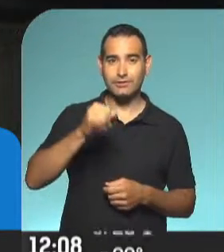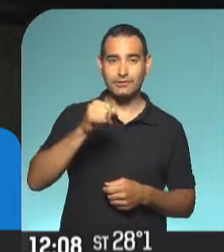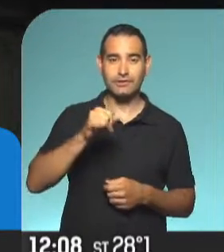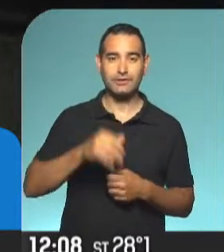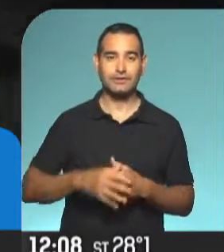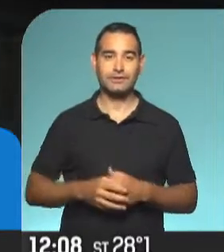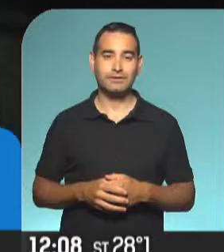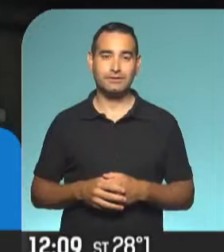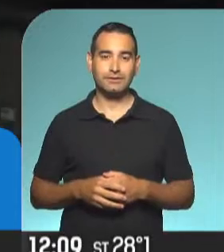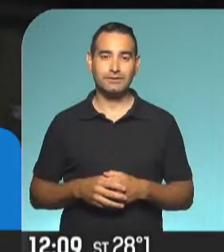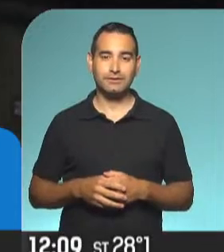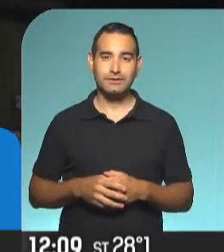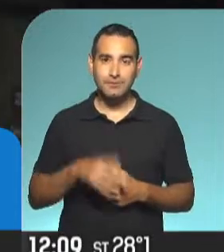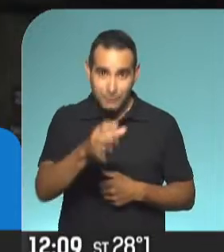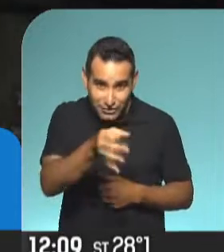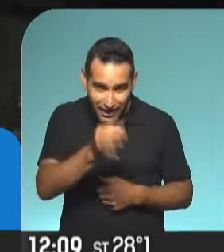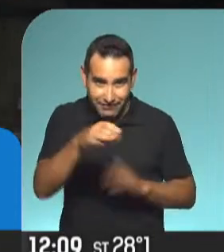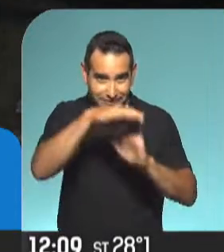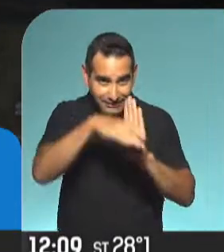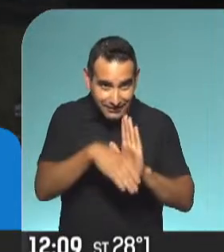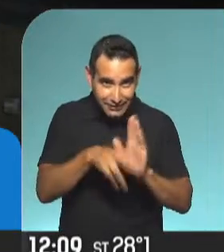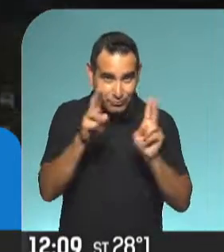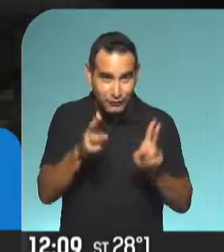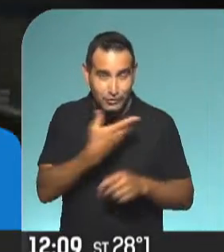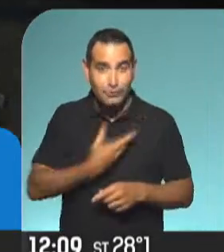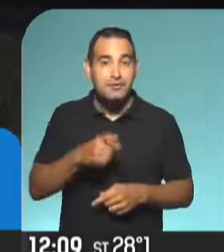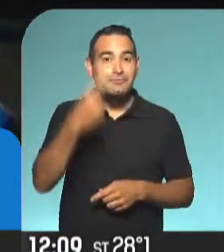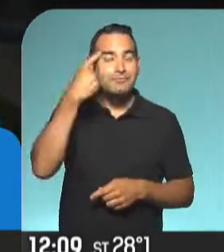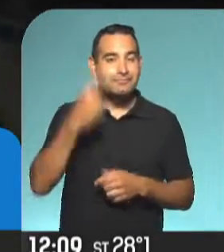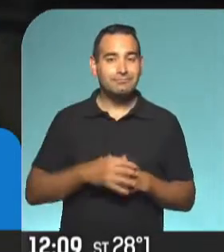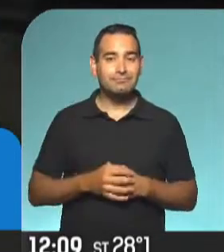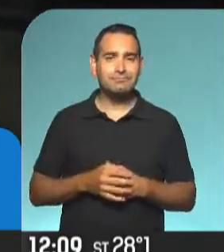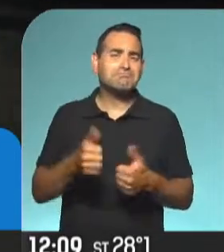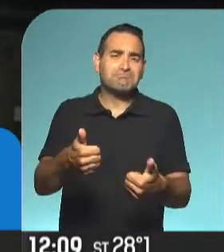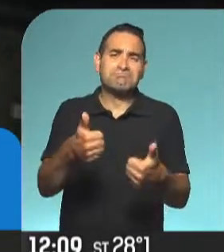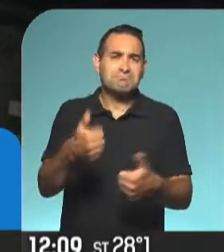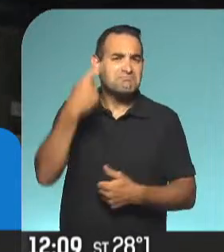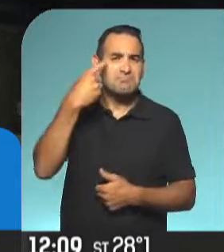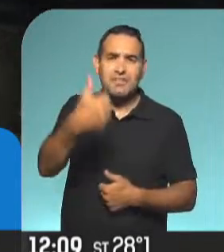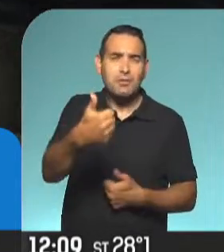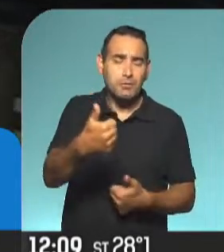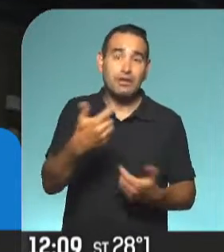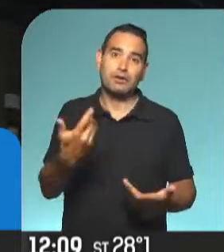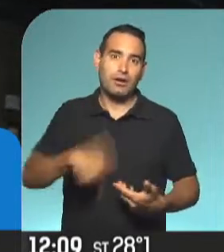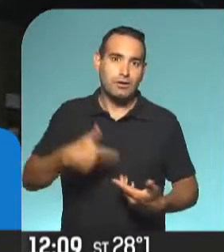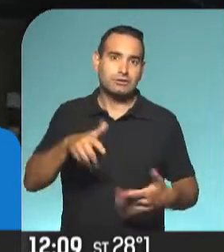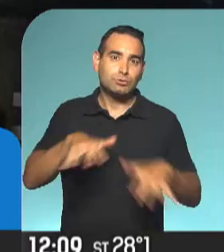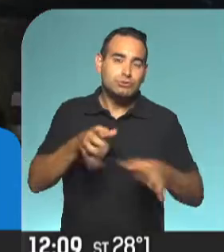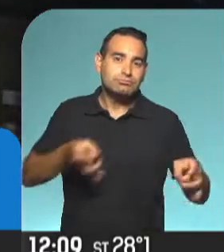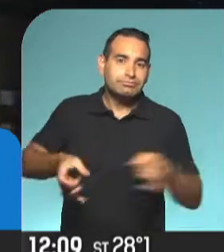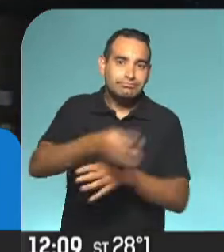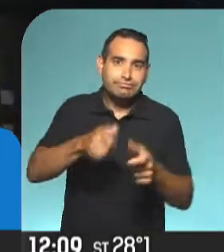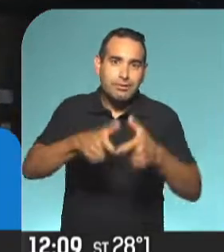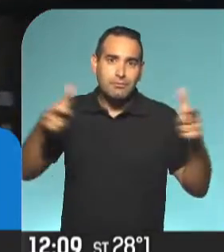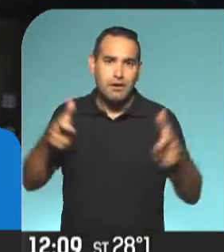¿Cómo? ¿Estás enterado de estas restricciones? ¿Cómo las tomás? No, está bien, me parece bien, porque con todo lo que está pasando y el